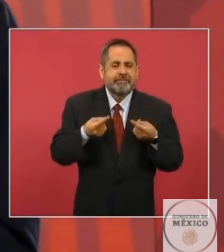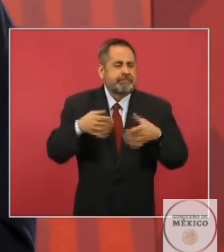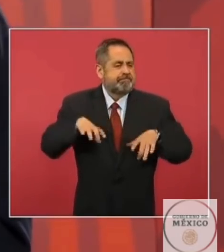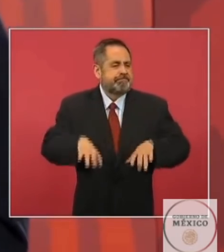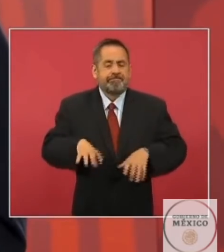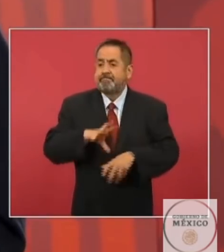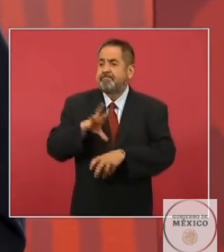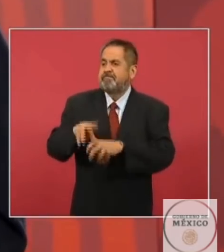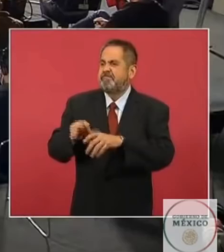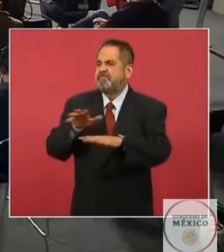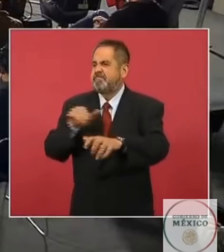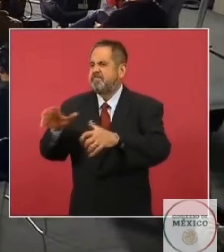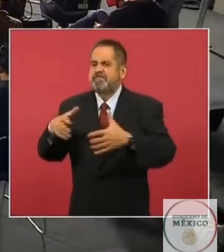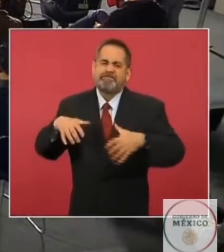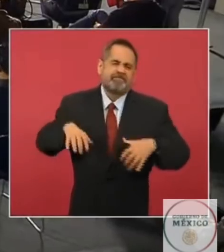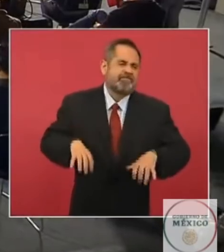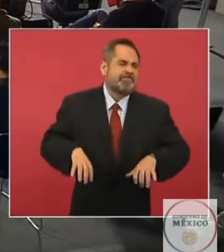del pueblo y de la nación,